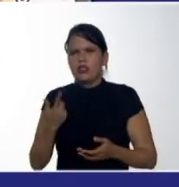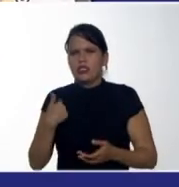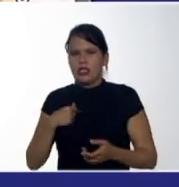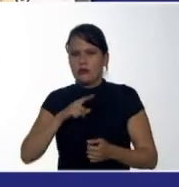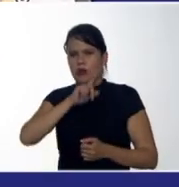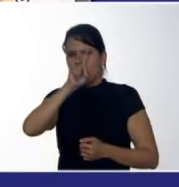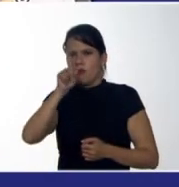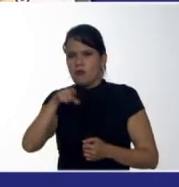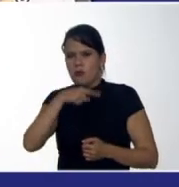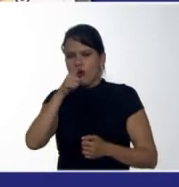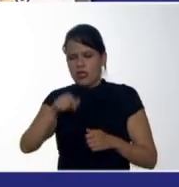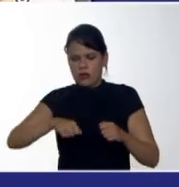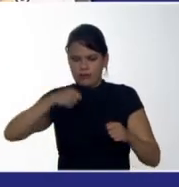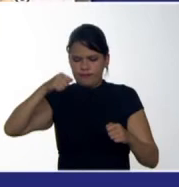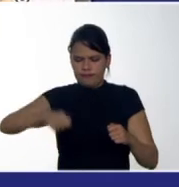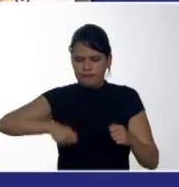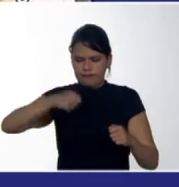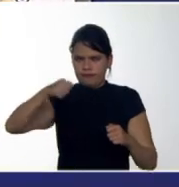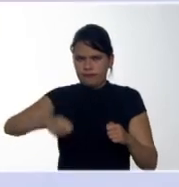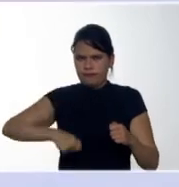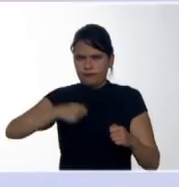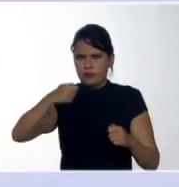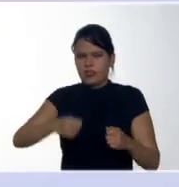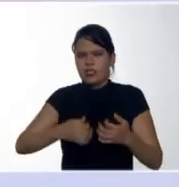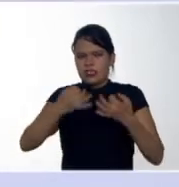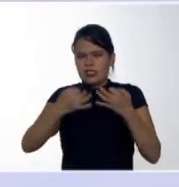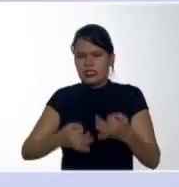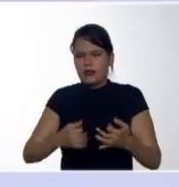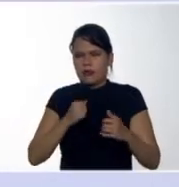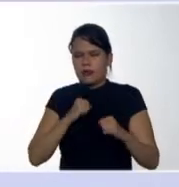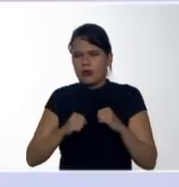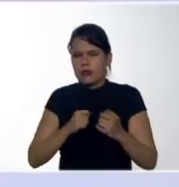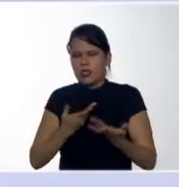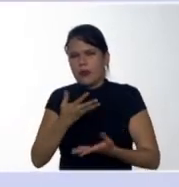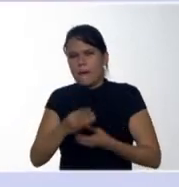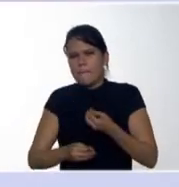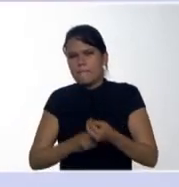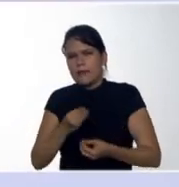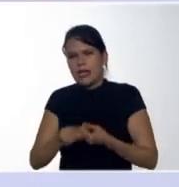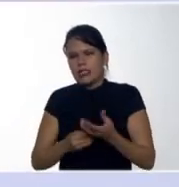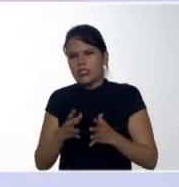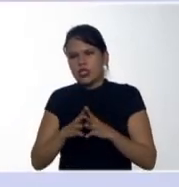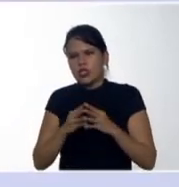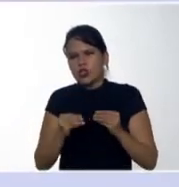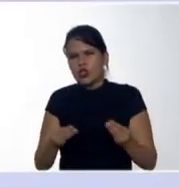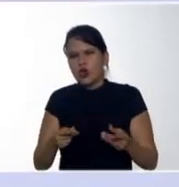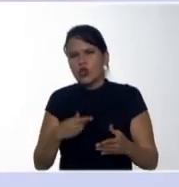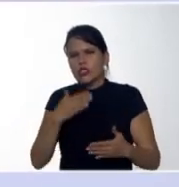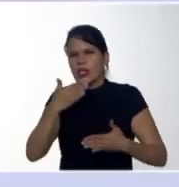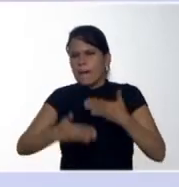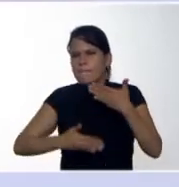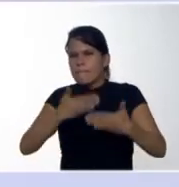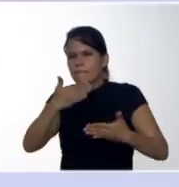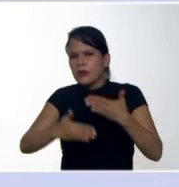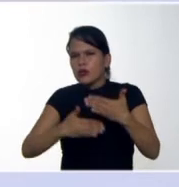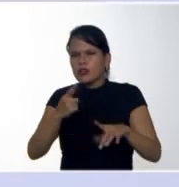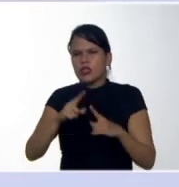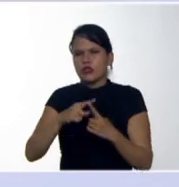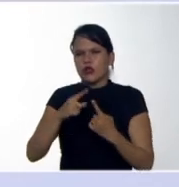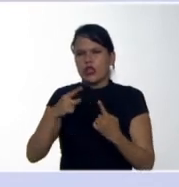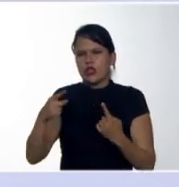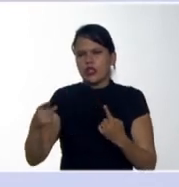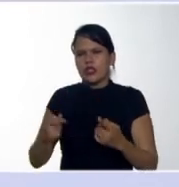molino, ¿ok?, que está en constante movimiento para generar todo ese proceso de la